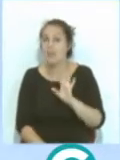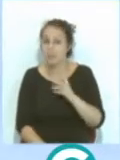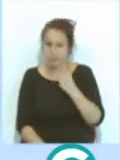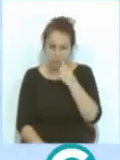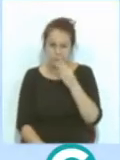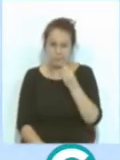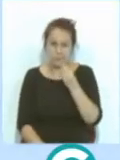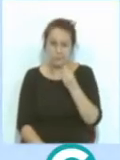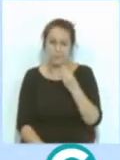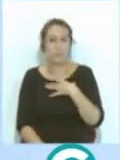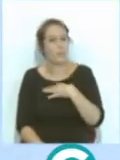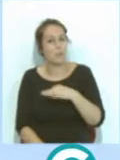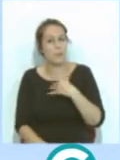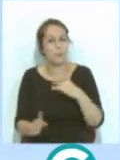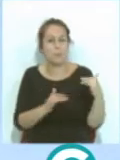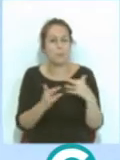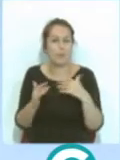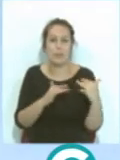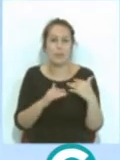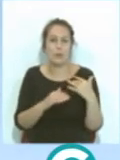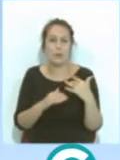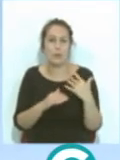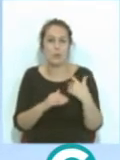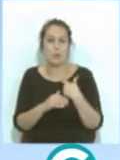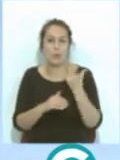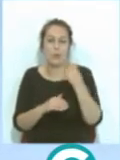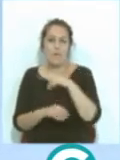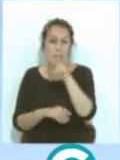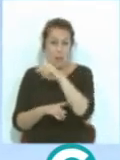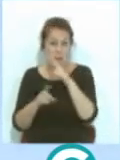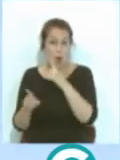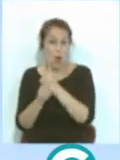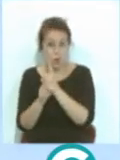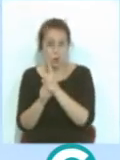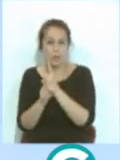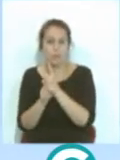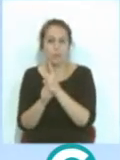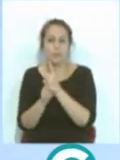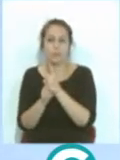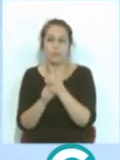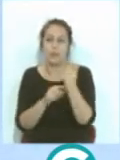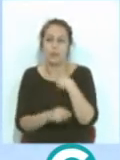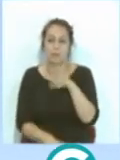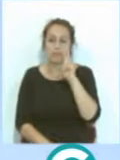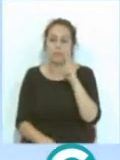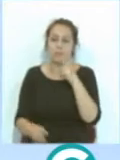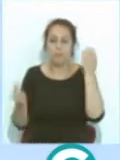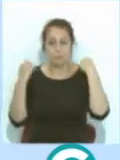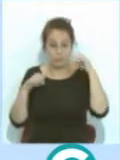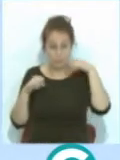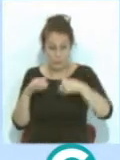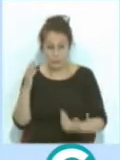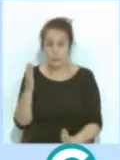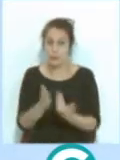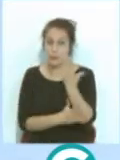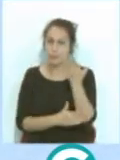estar barajando que ese partido allá en Pucela frente al Valladolid, y aquí ya estamos viendo el entrenamiento de esta